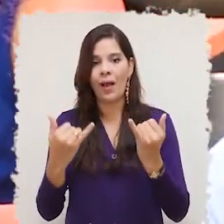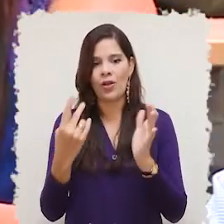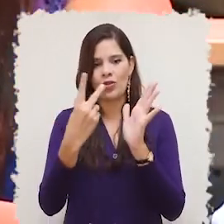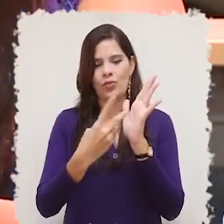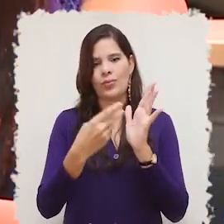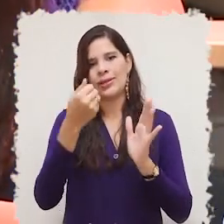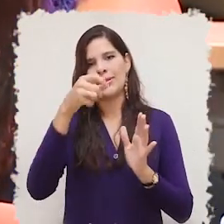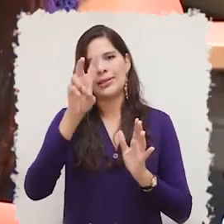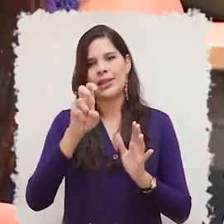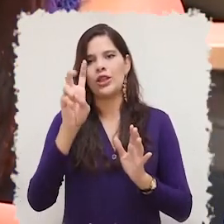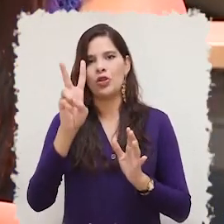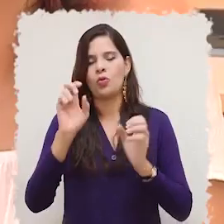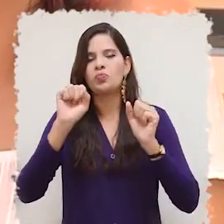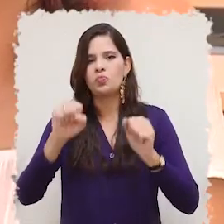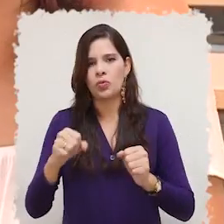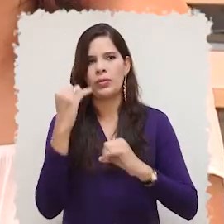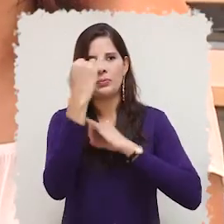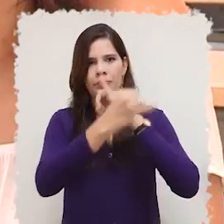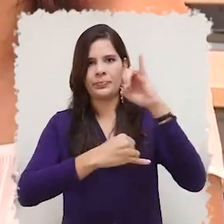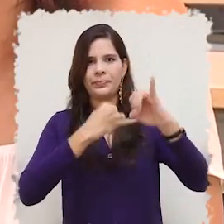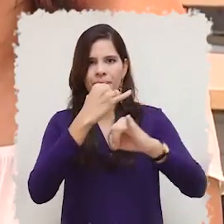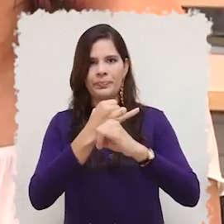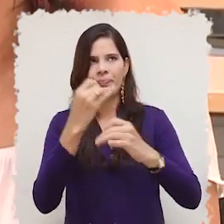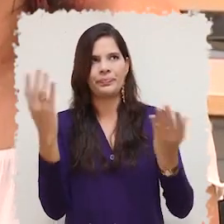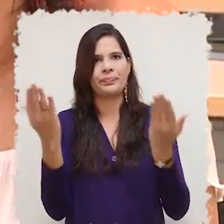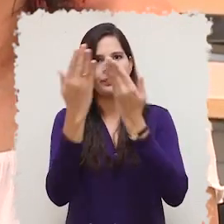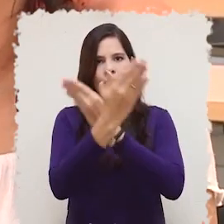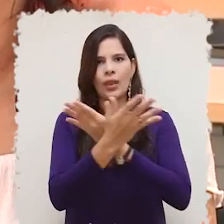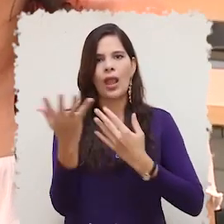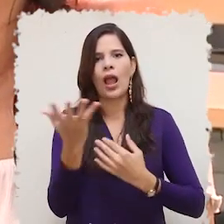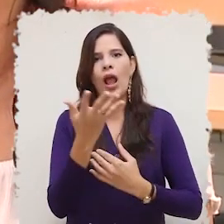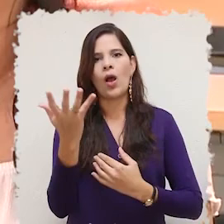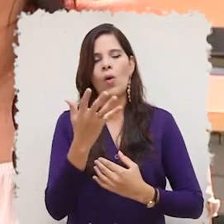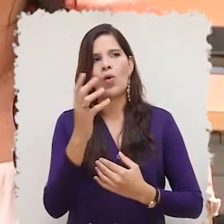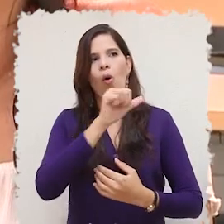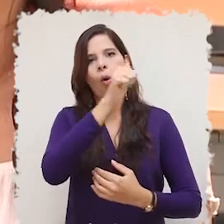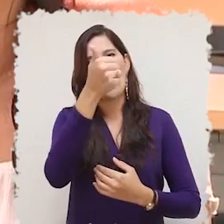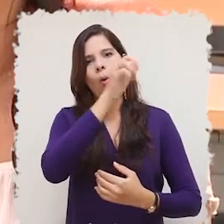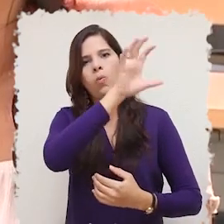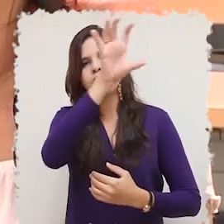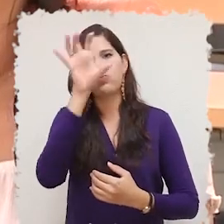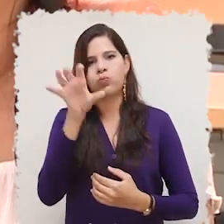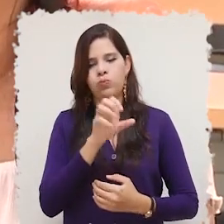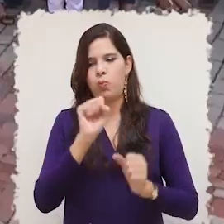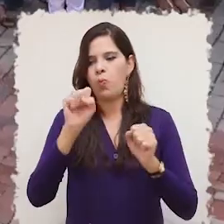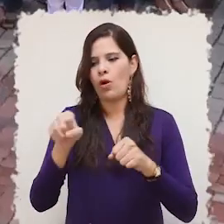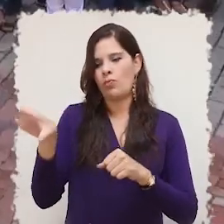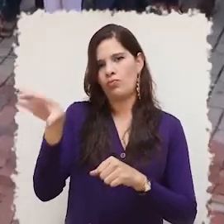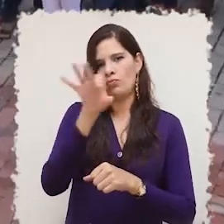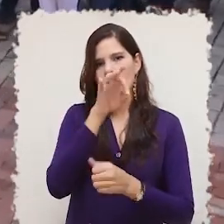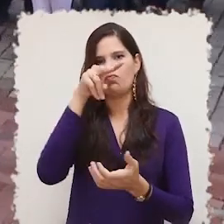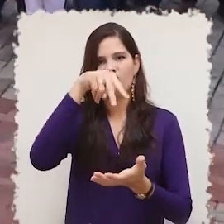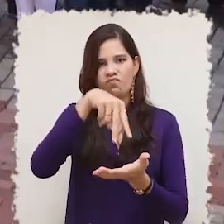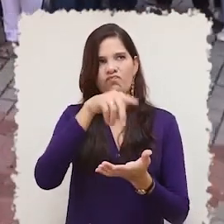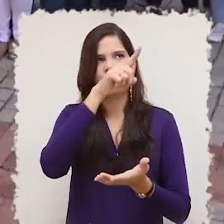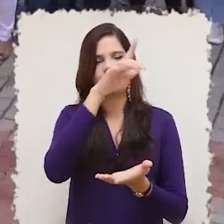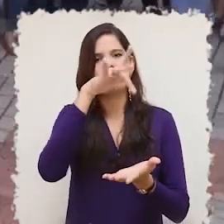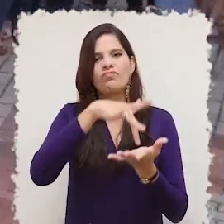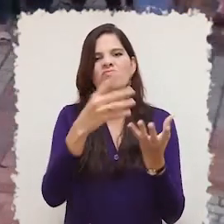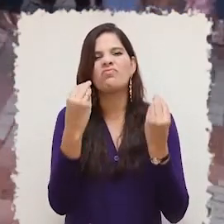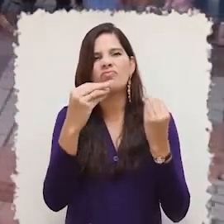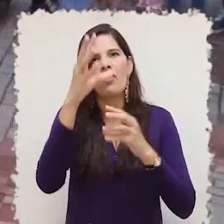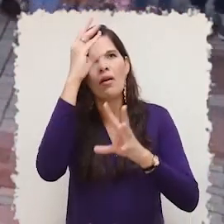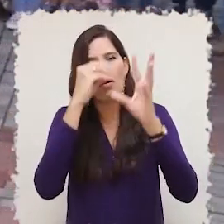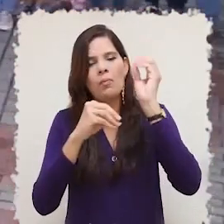este año del programa Conexión Global, que impulsa la movilidad estudiantil hacia el extranjero y que en esta oportunidad tendrá como